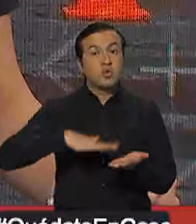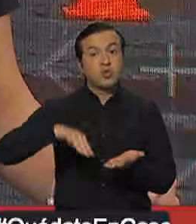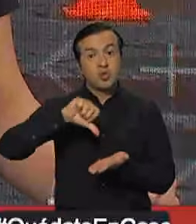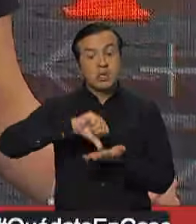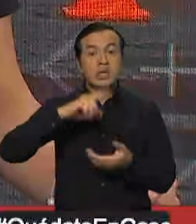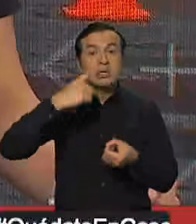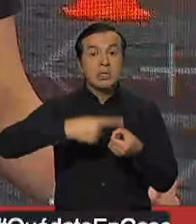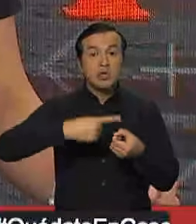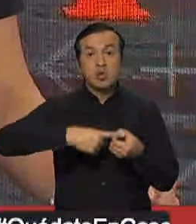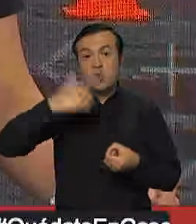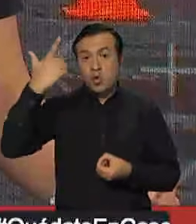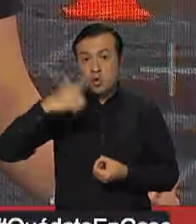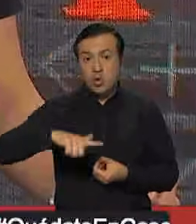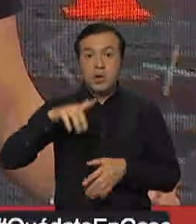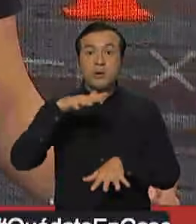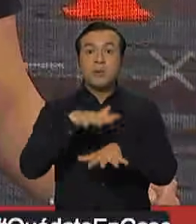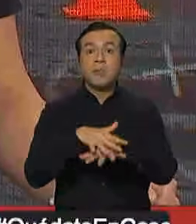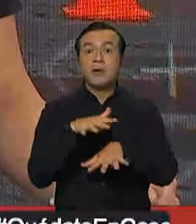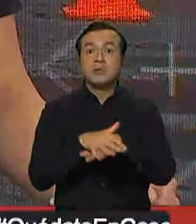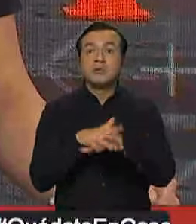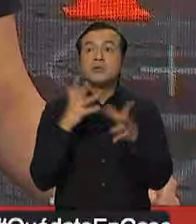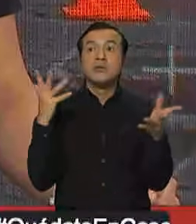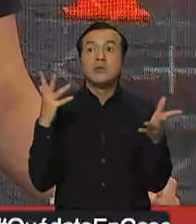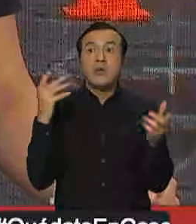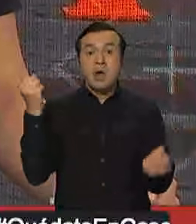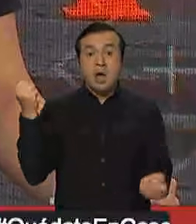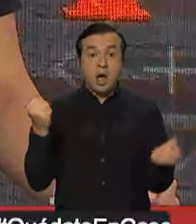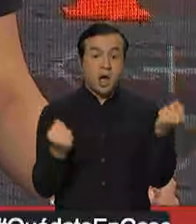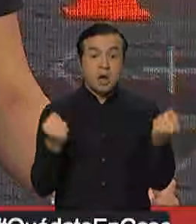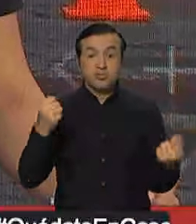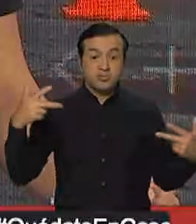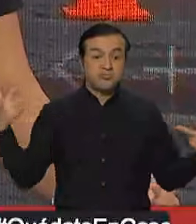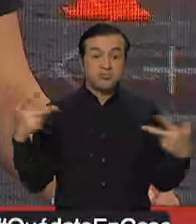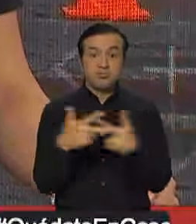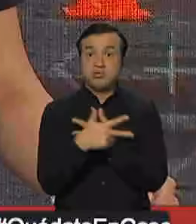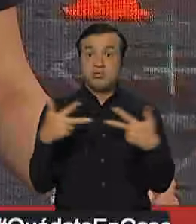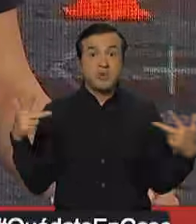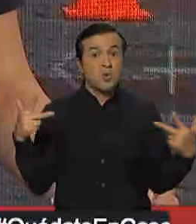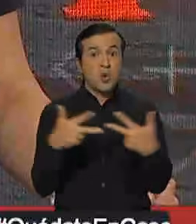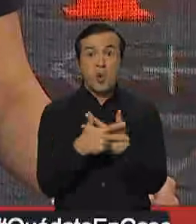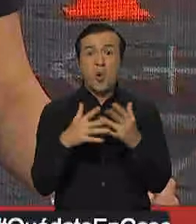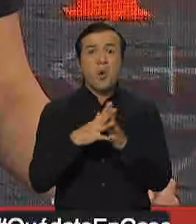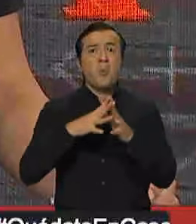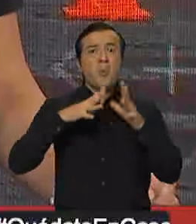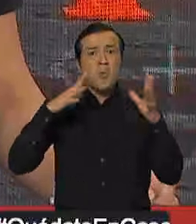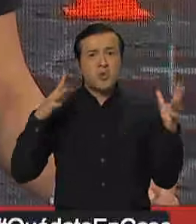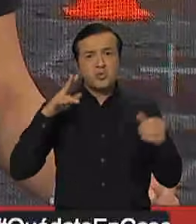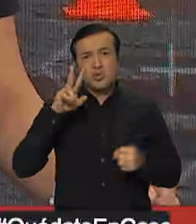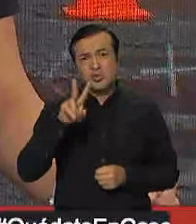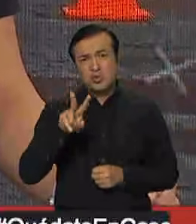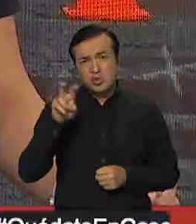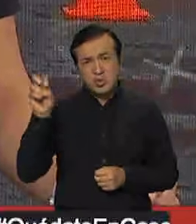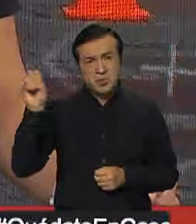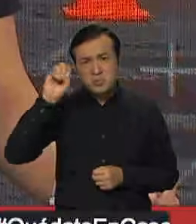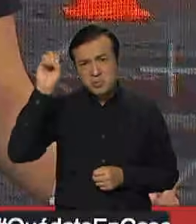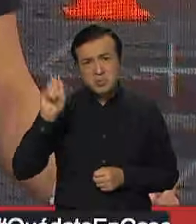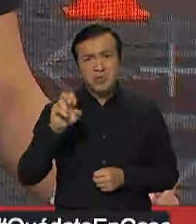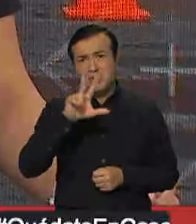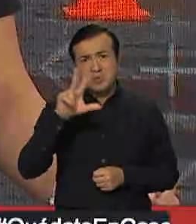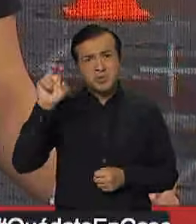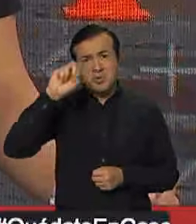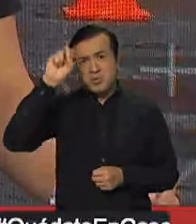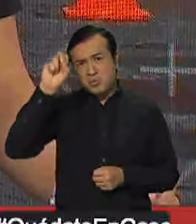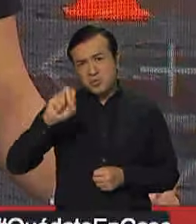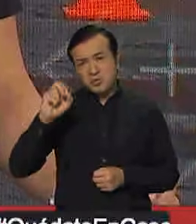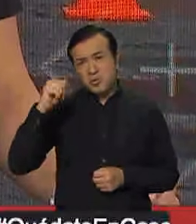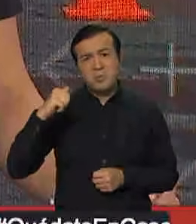Quito, Loja y Machala, el porcentaje de circulación vehicular en esta emergencia sanitaria supera en 200 y 300% la